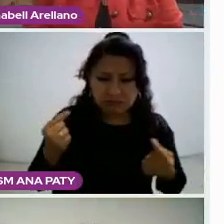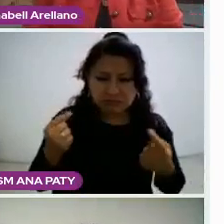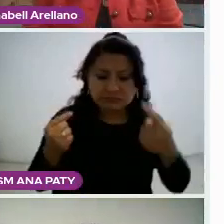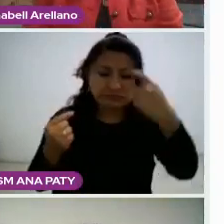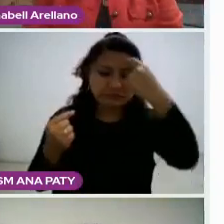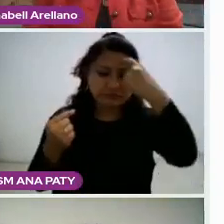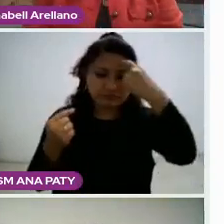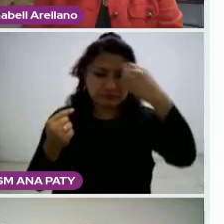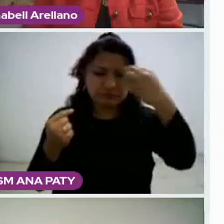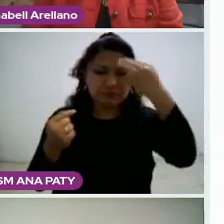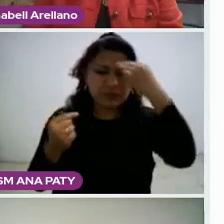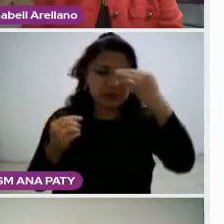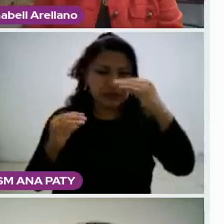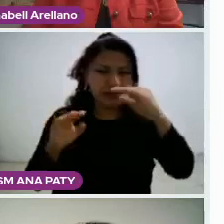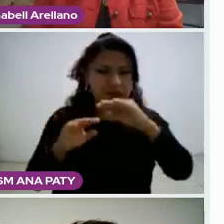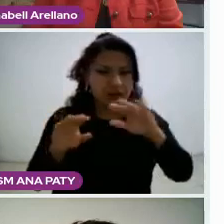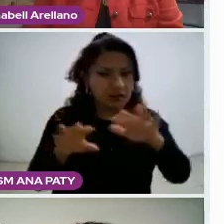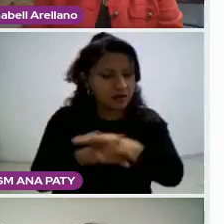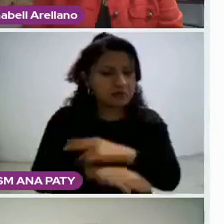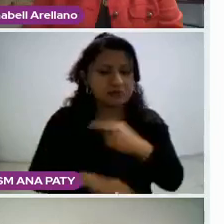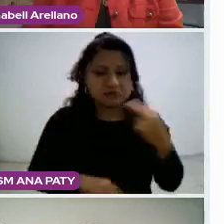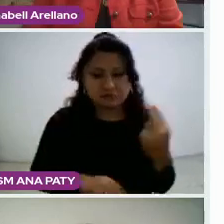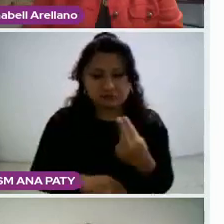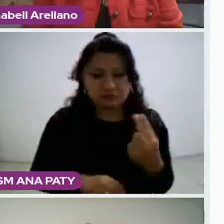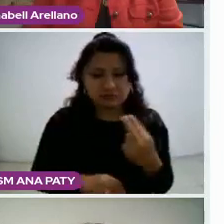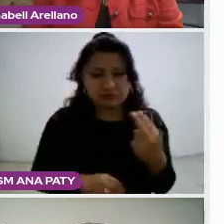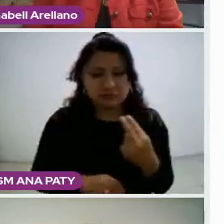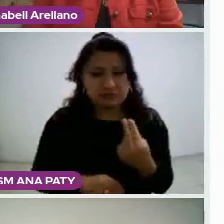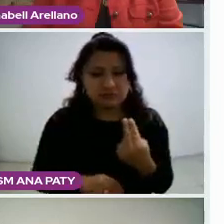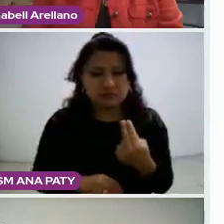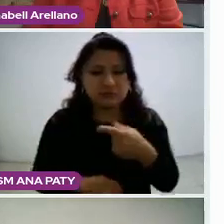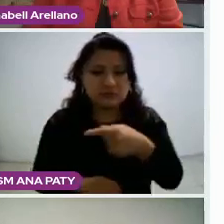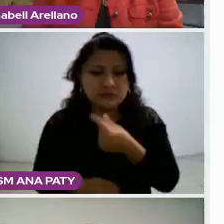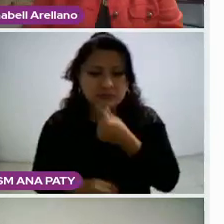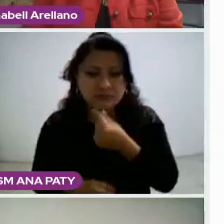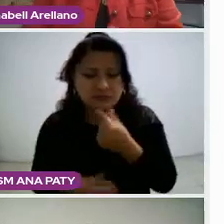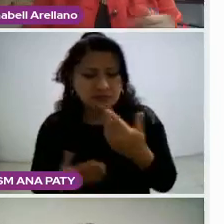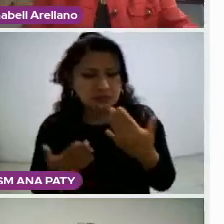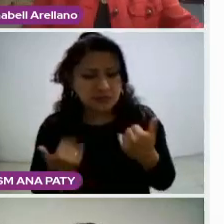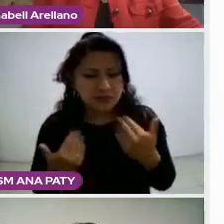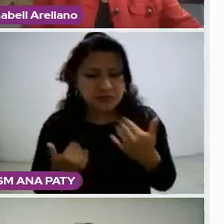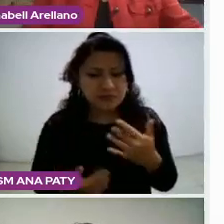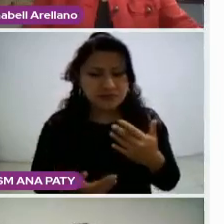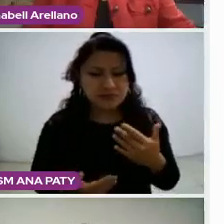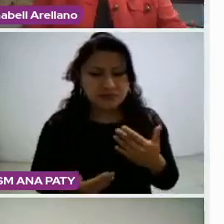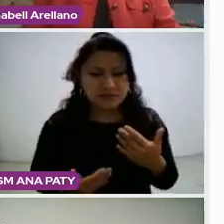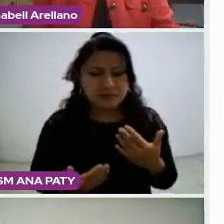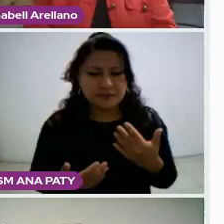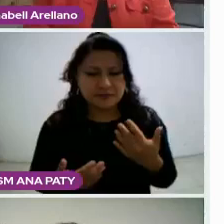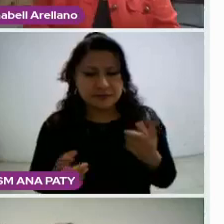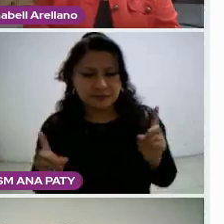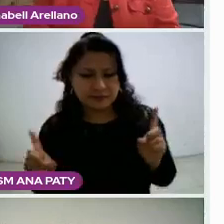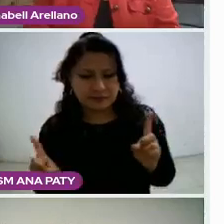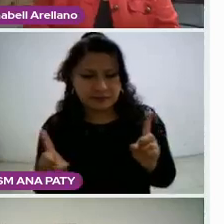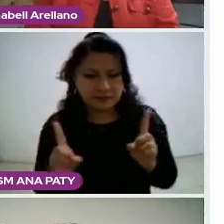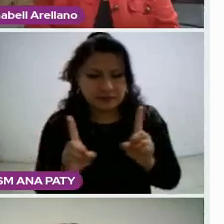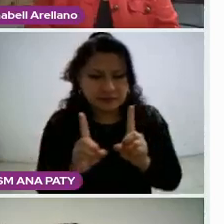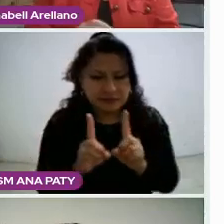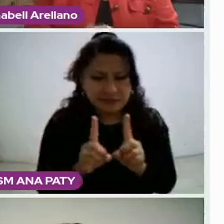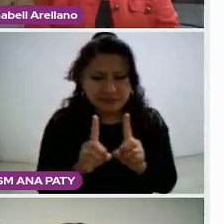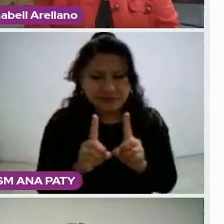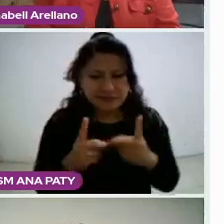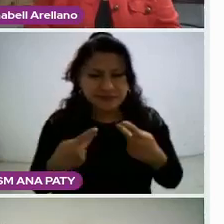que el niño pues no tenga buenas relaciones interpersonales, no pueda relacionarse adecuadamente, no pueda reconocer